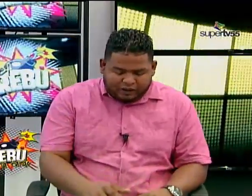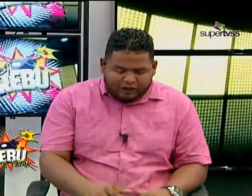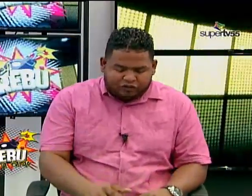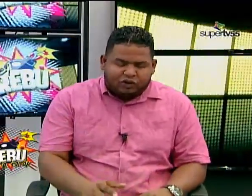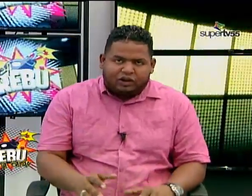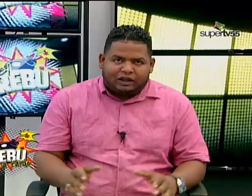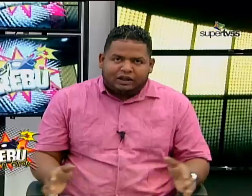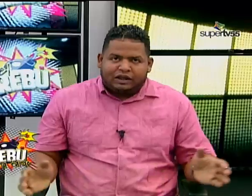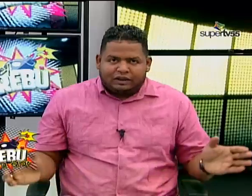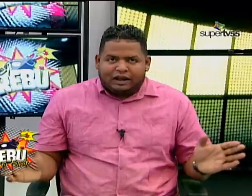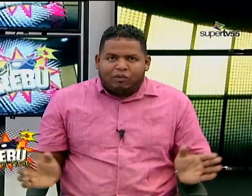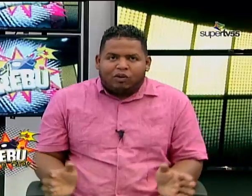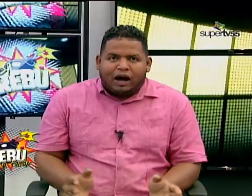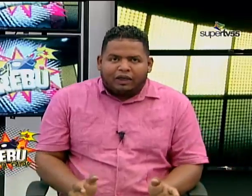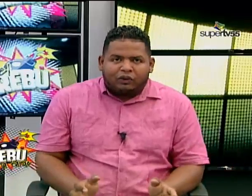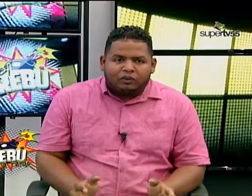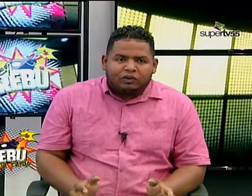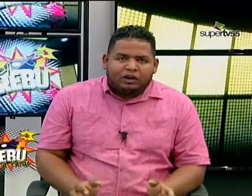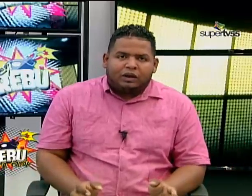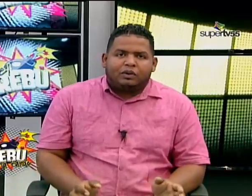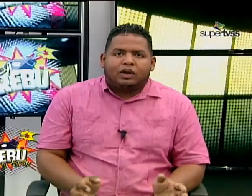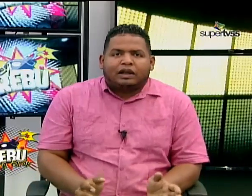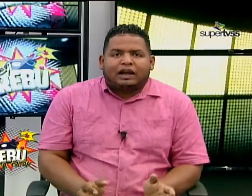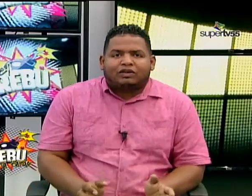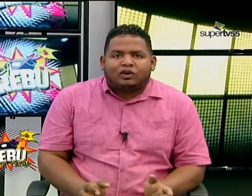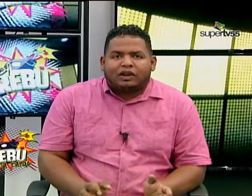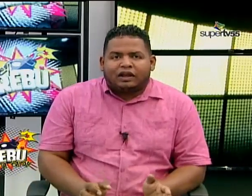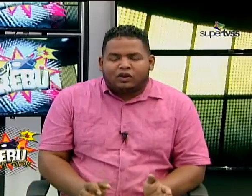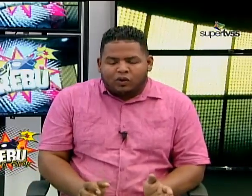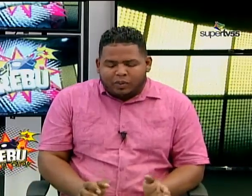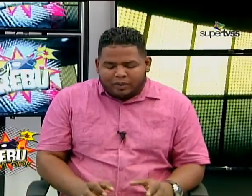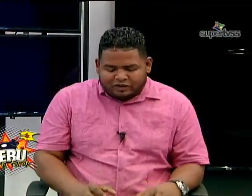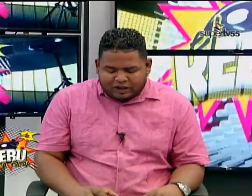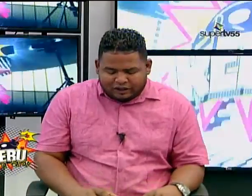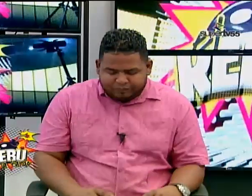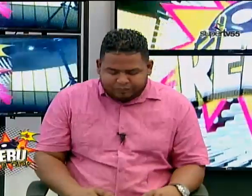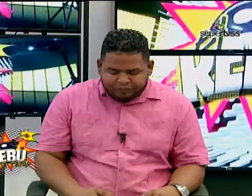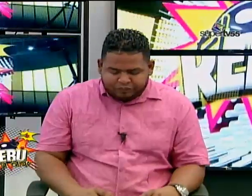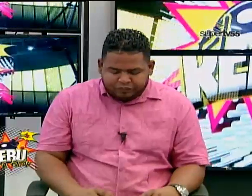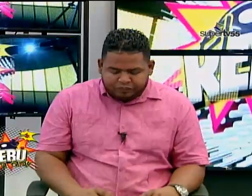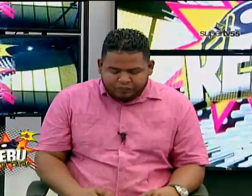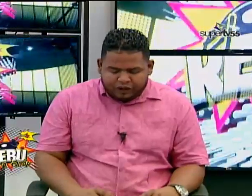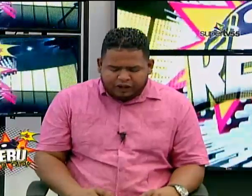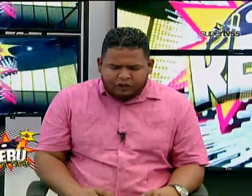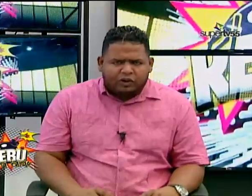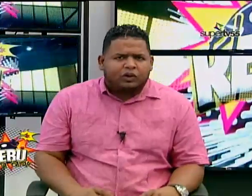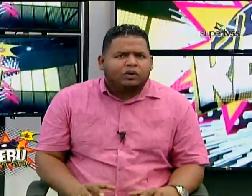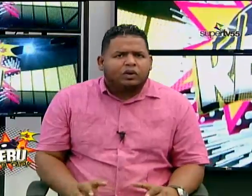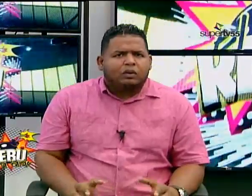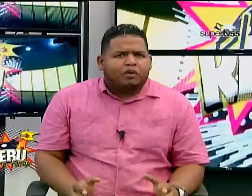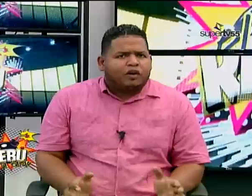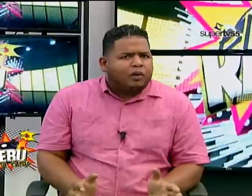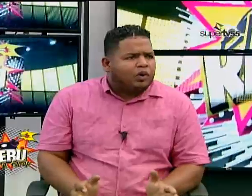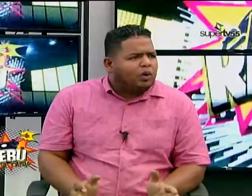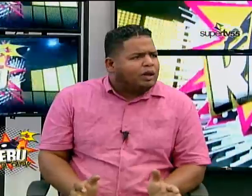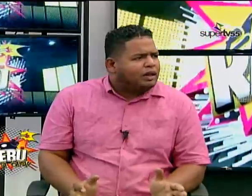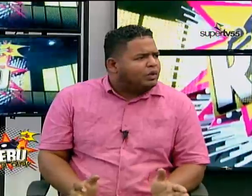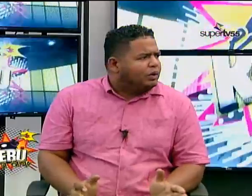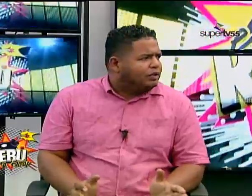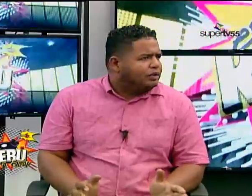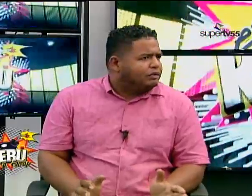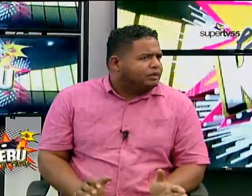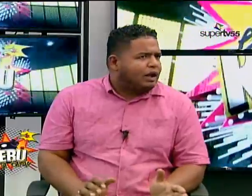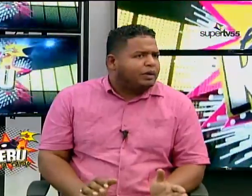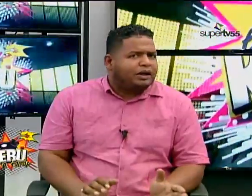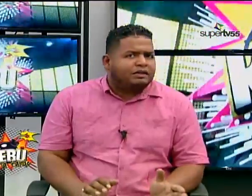traer las declaraciones del abogado y vi unas declaraciones de Guido Gómez Mazara, que Guido dijo, por favor, no lo maten dos